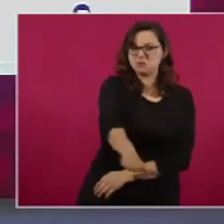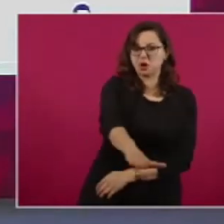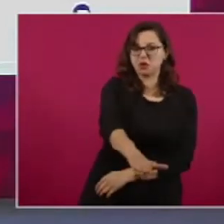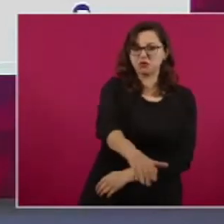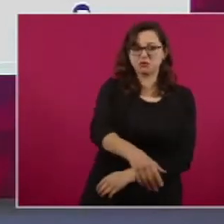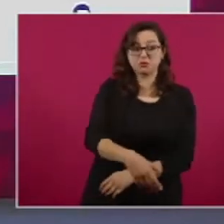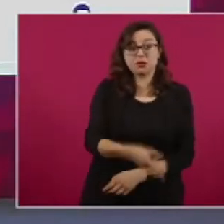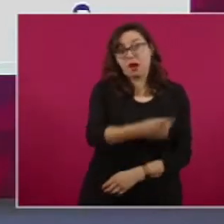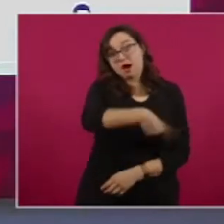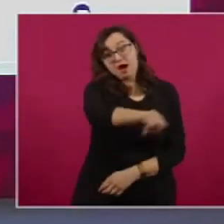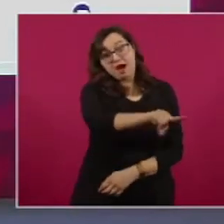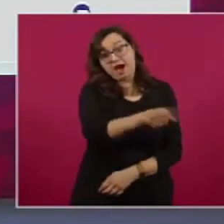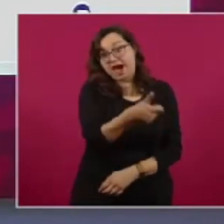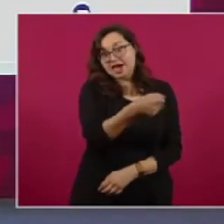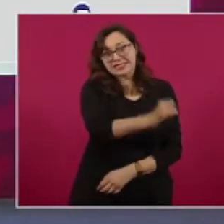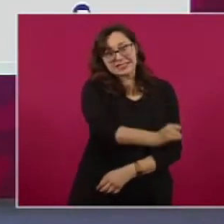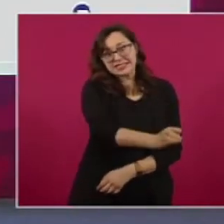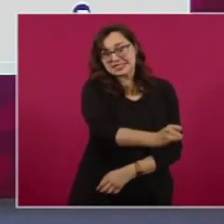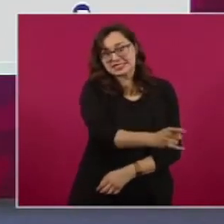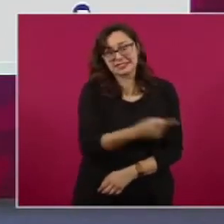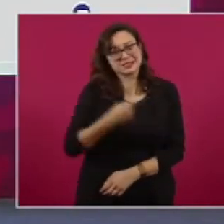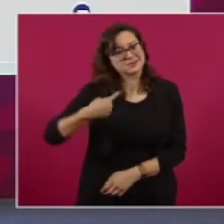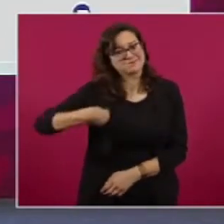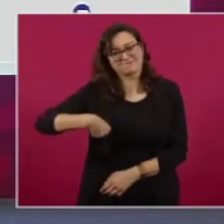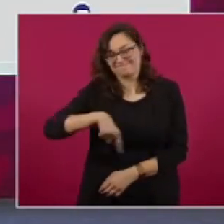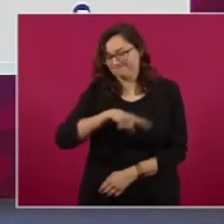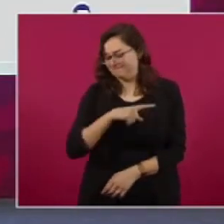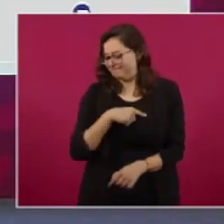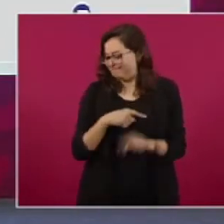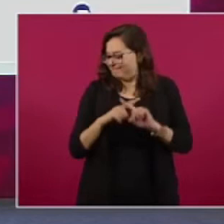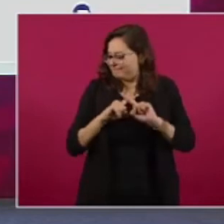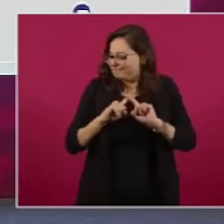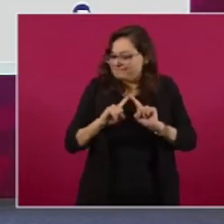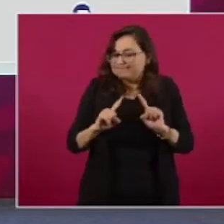Entonces nosotros no creemos en eso.